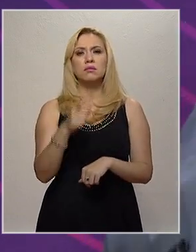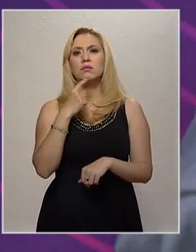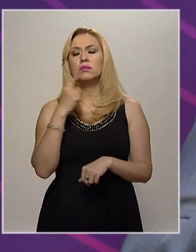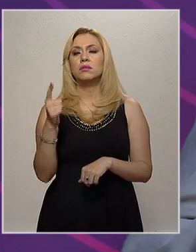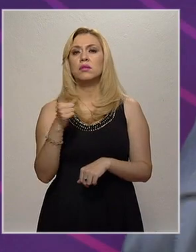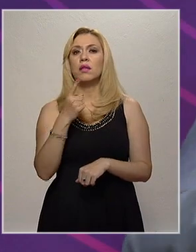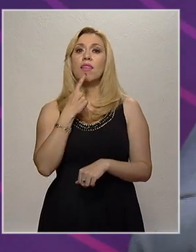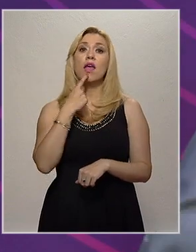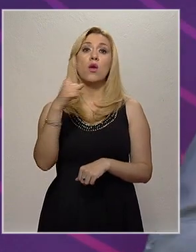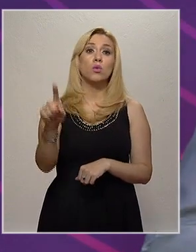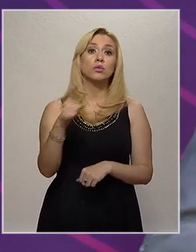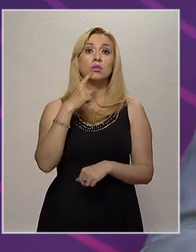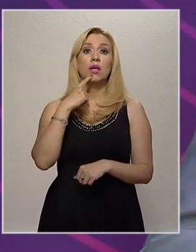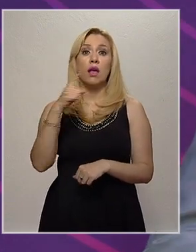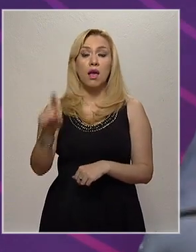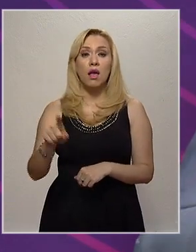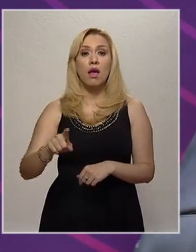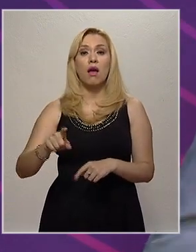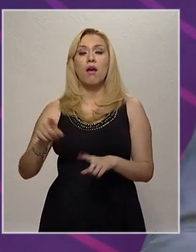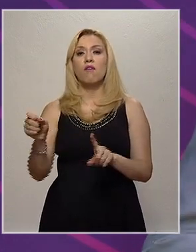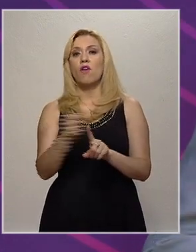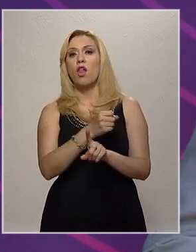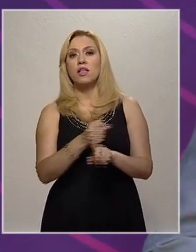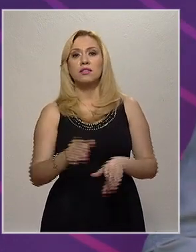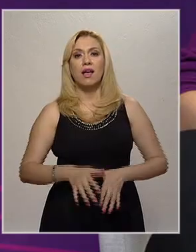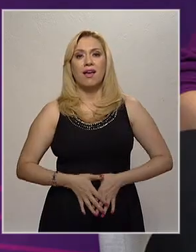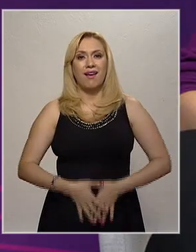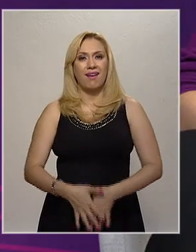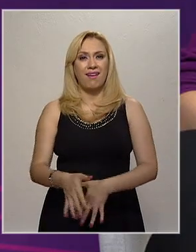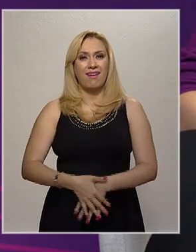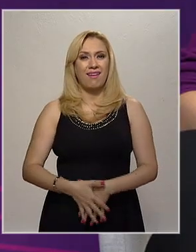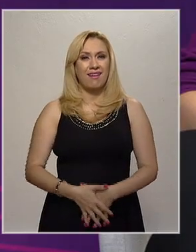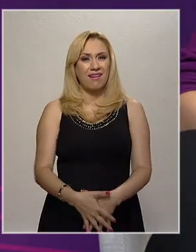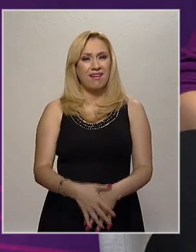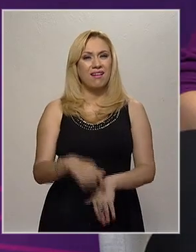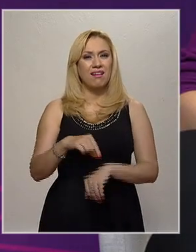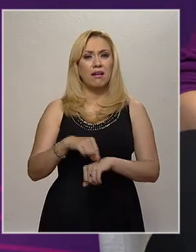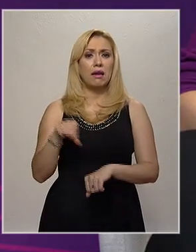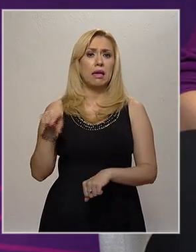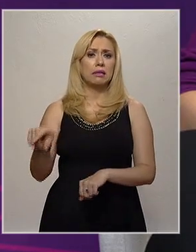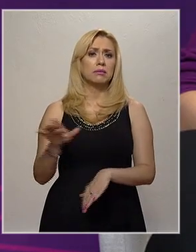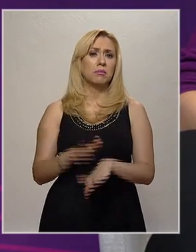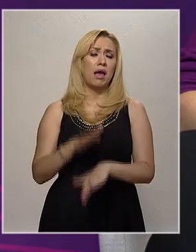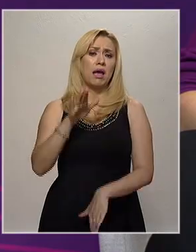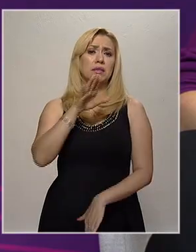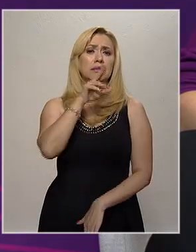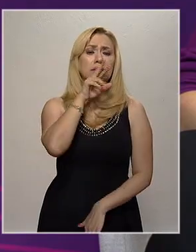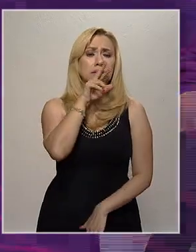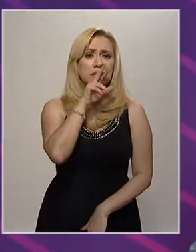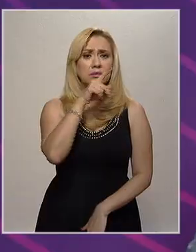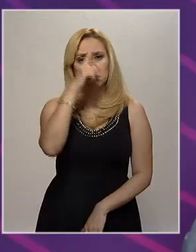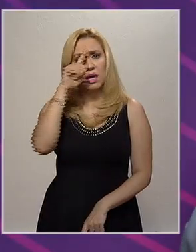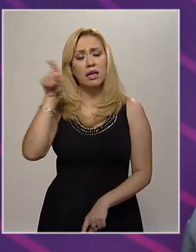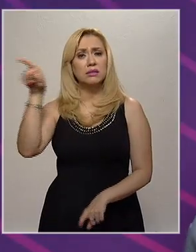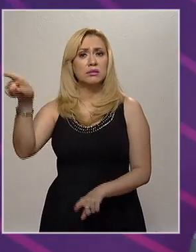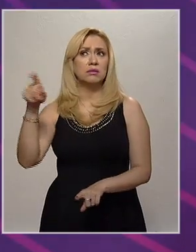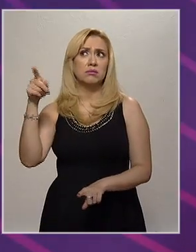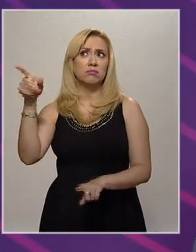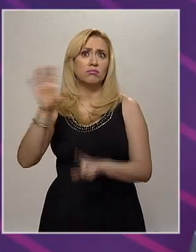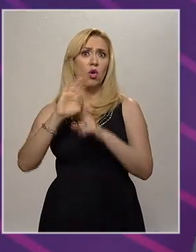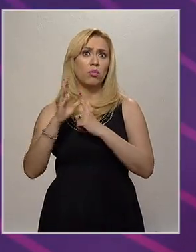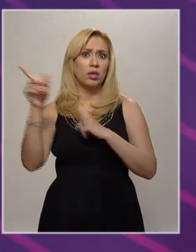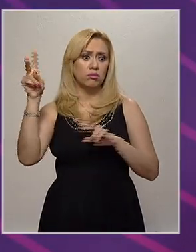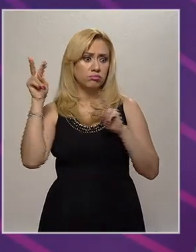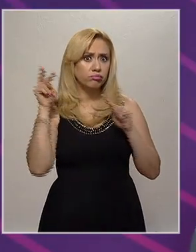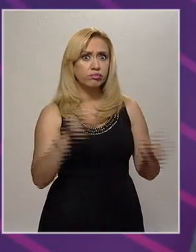las denuncias de actos de violencia obstétrica por parte del personal médico son motivo de especial preocupación para ese comité y recomendó